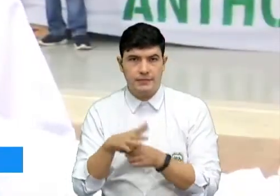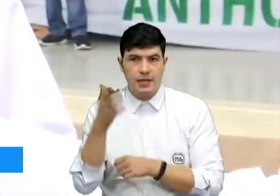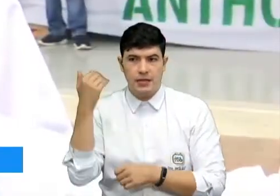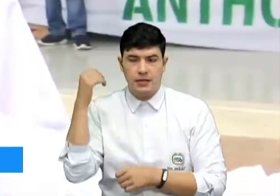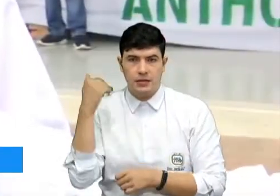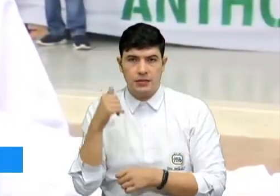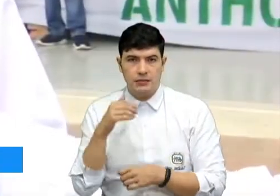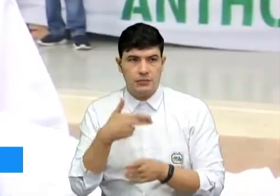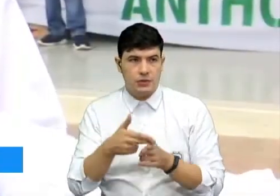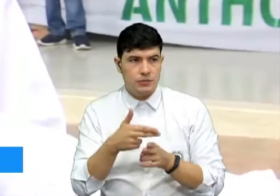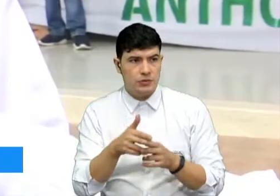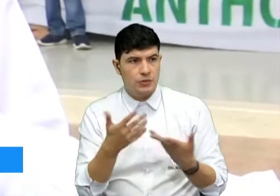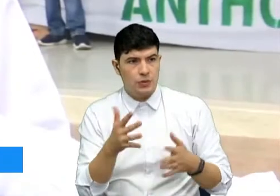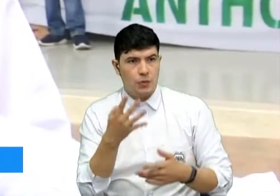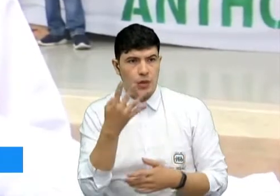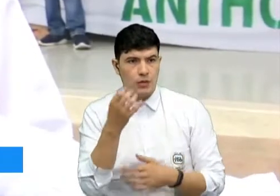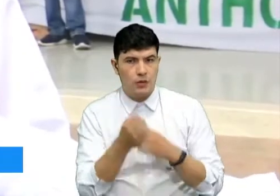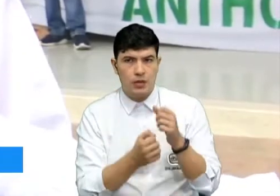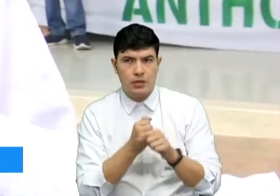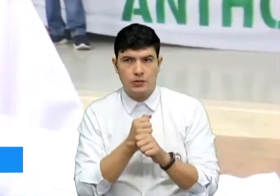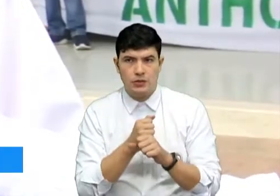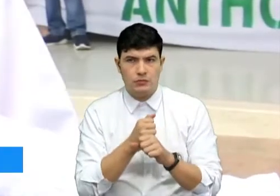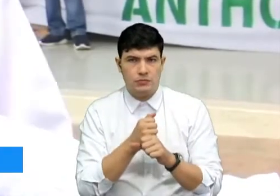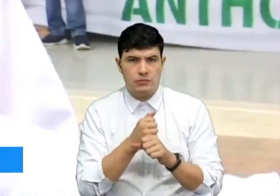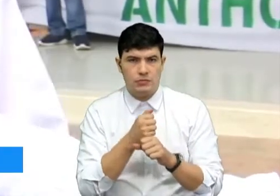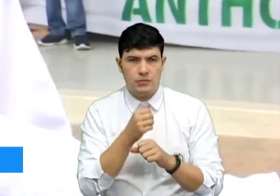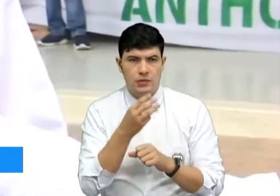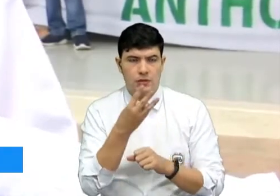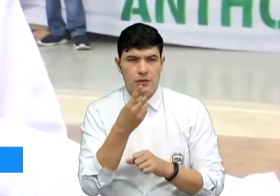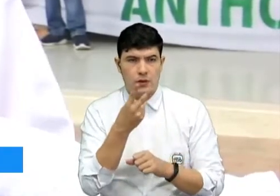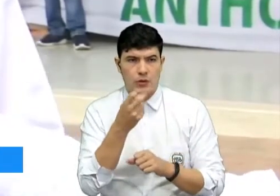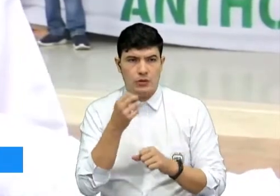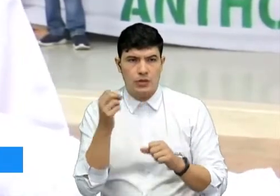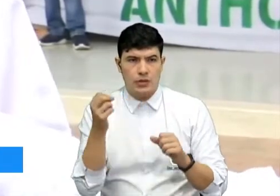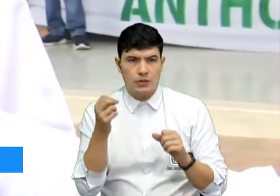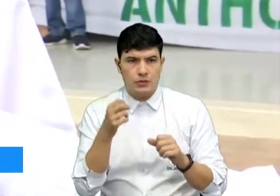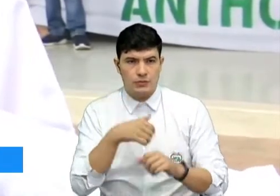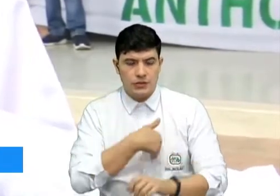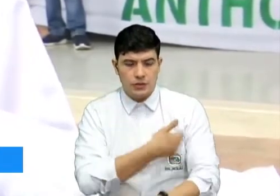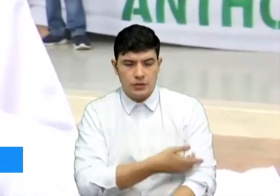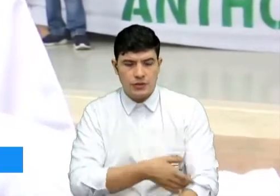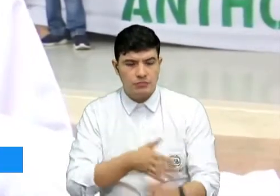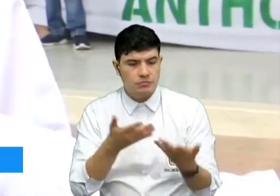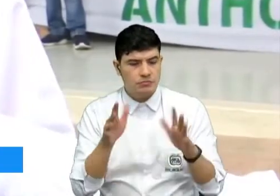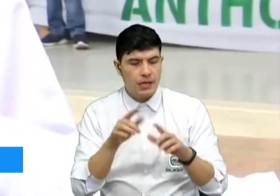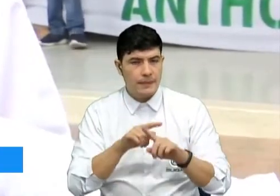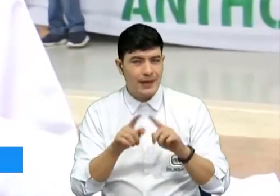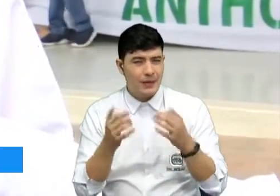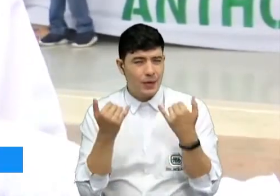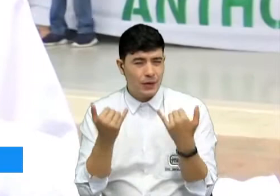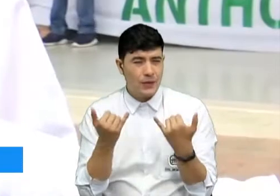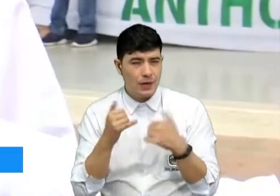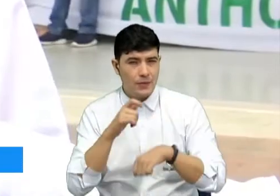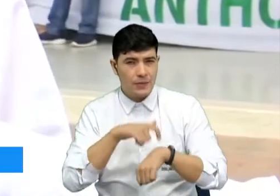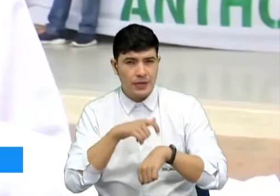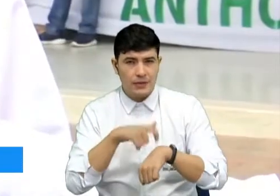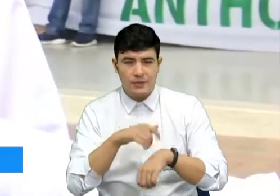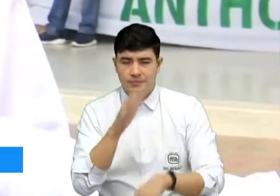estaríamos recuperando entre 150 y 200 mil millones de pesos si es que nos va bien. Pero de resto, en este momento no